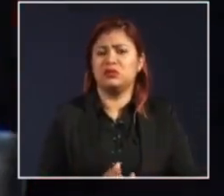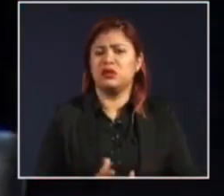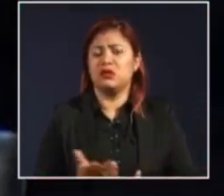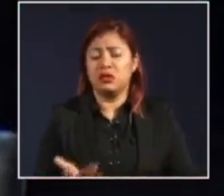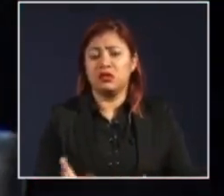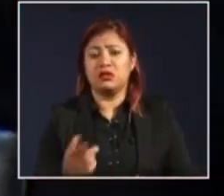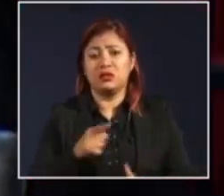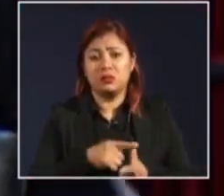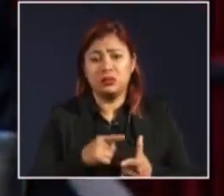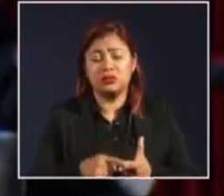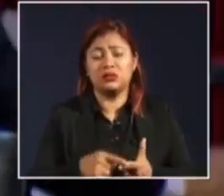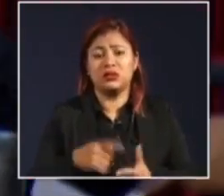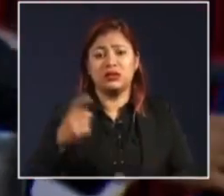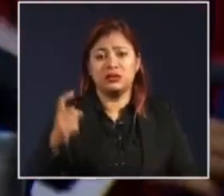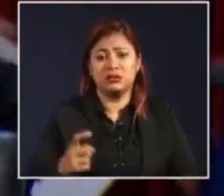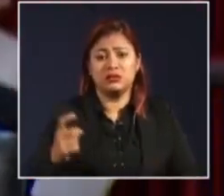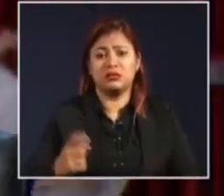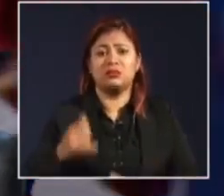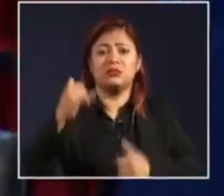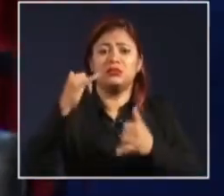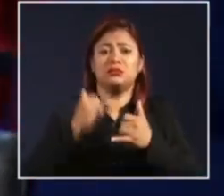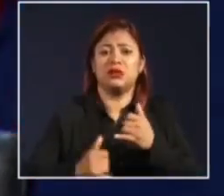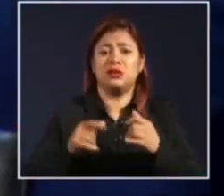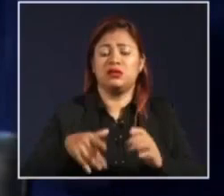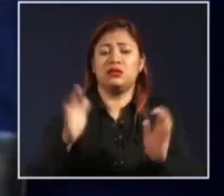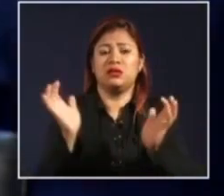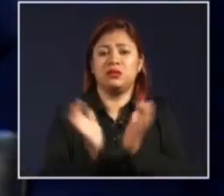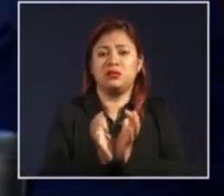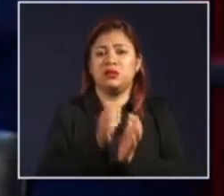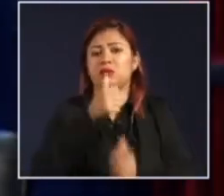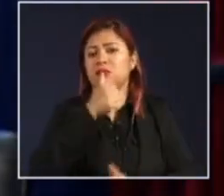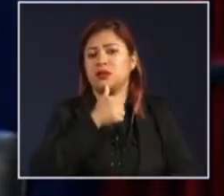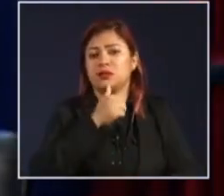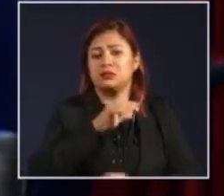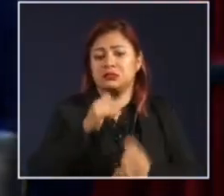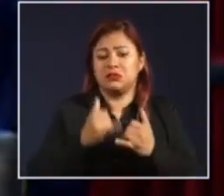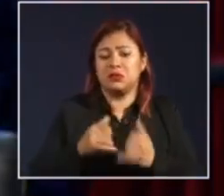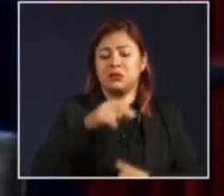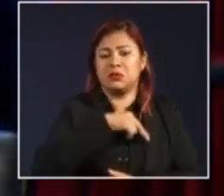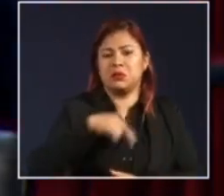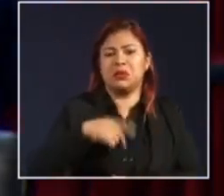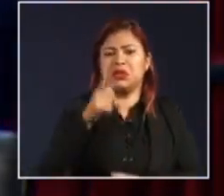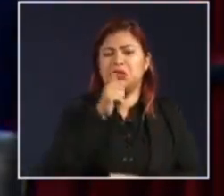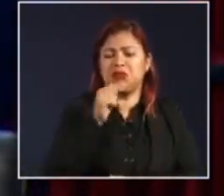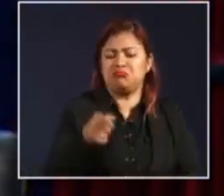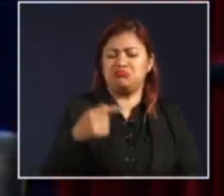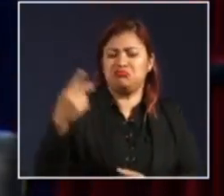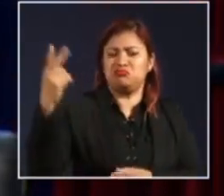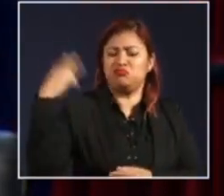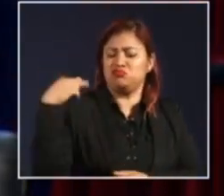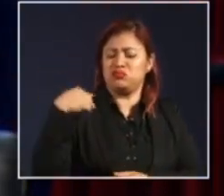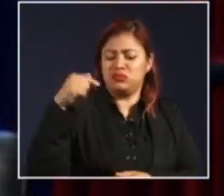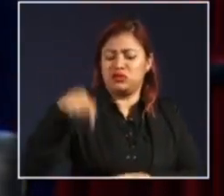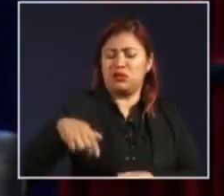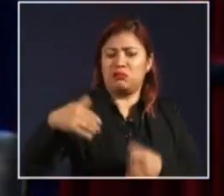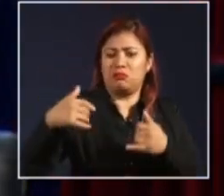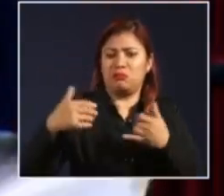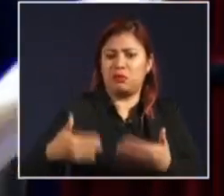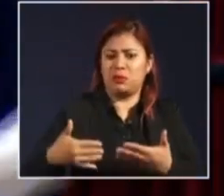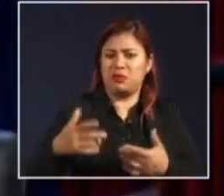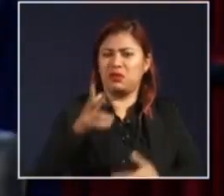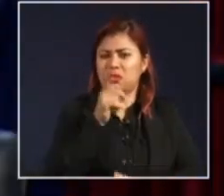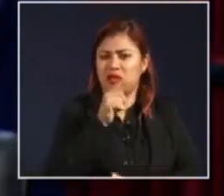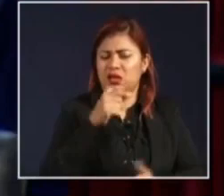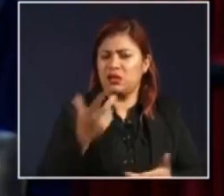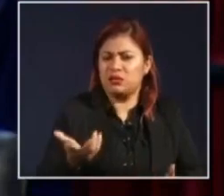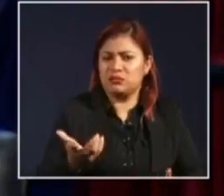necesitamos que ya las aseguradoras, que nosotros sabemos quién manda aquí en Panamá, nosotros sabemos en lo que es